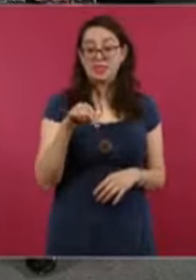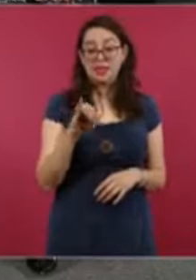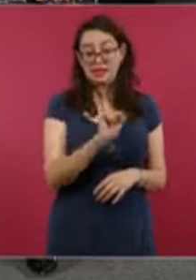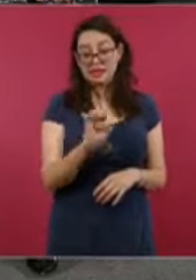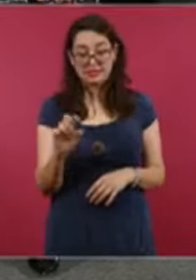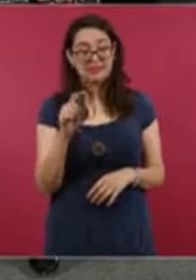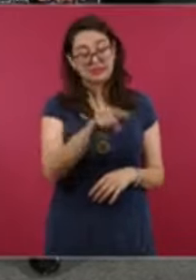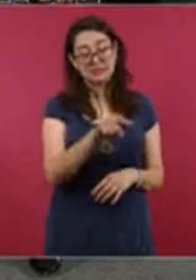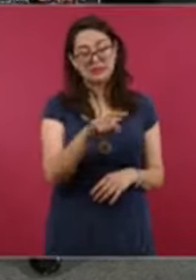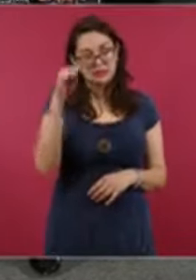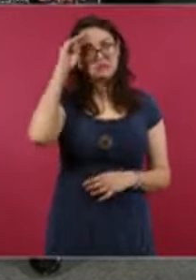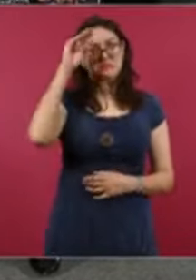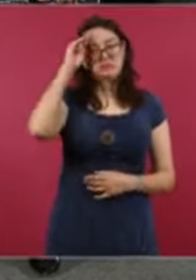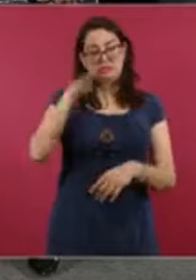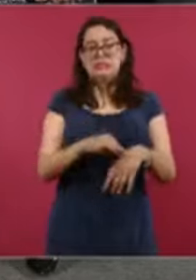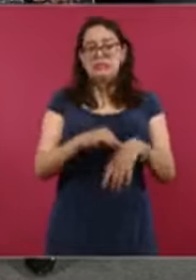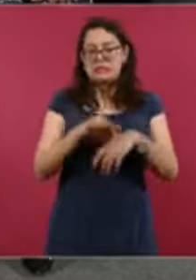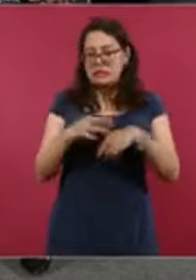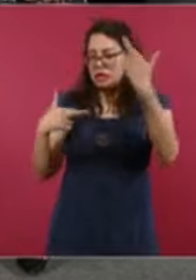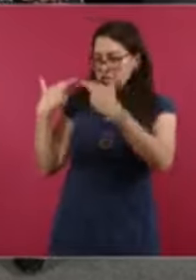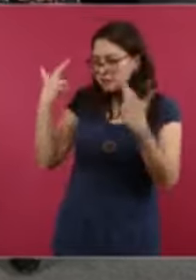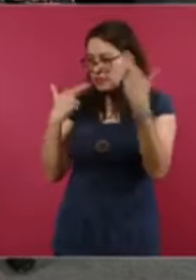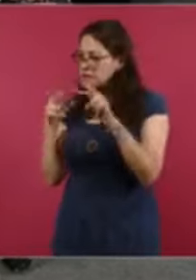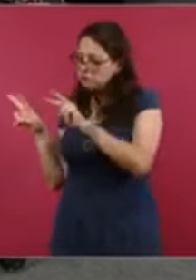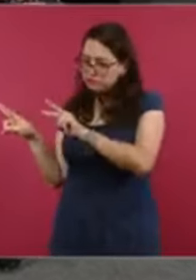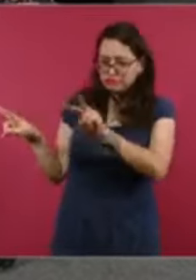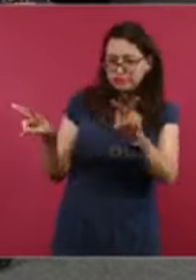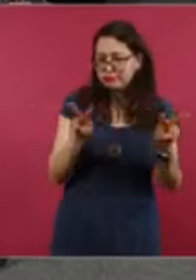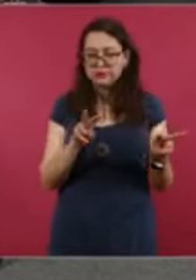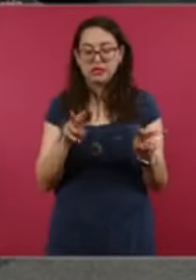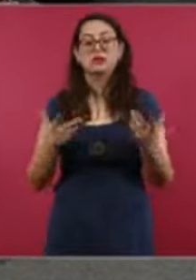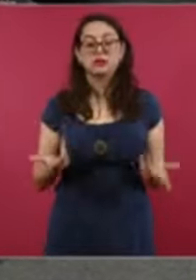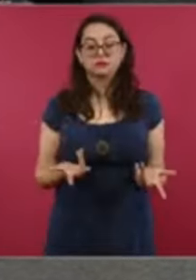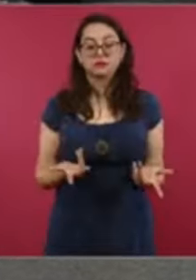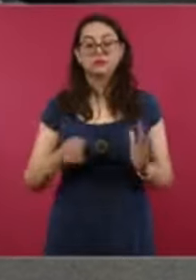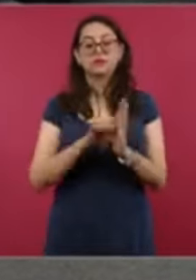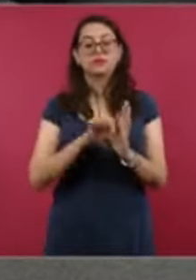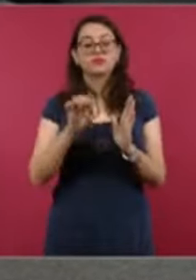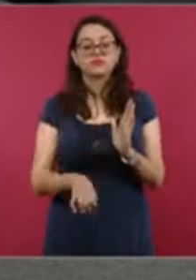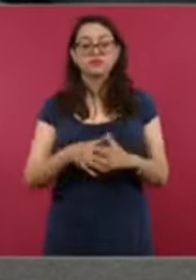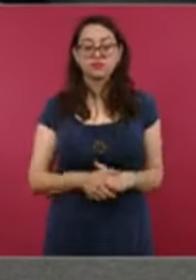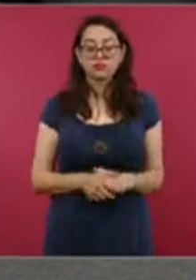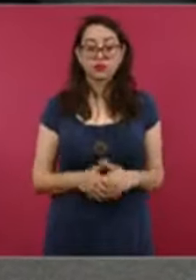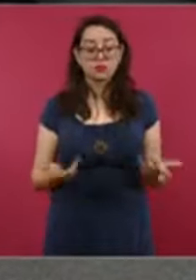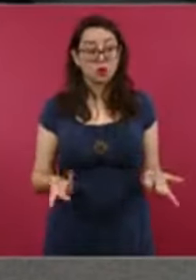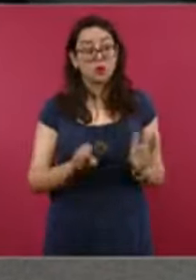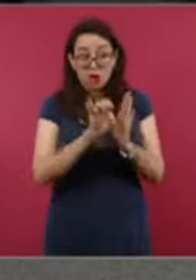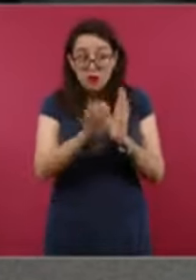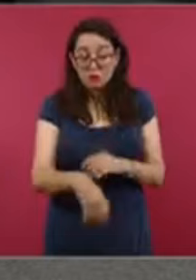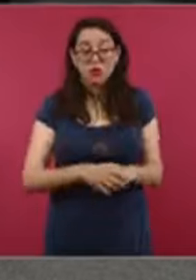logre hacer un análisis para diferenciar. Ahora, por ejemplo, Denise, ya no se condonan impuestos.